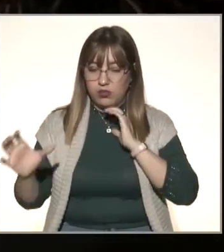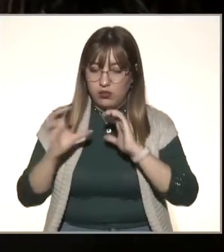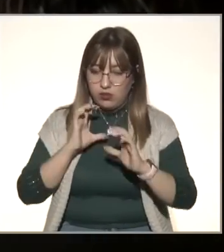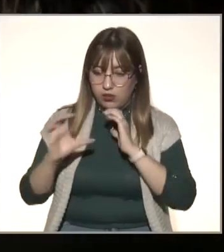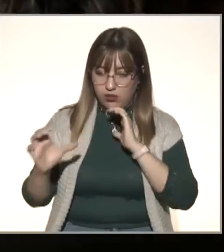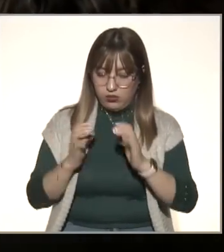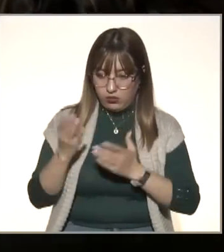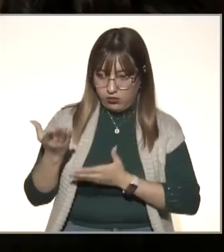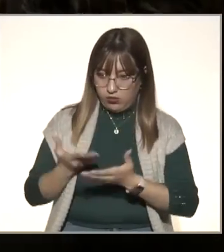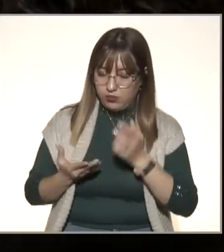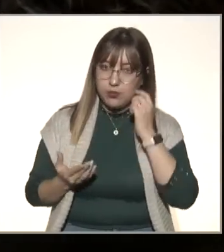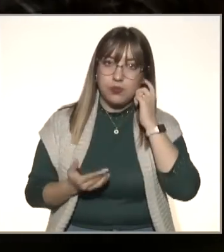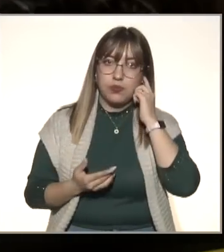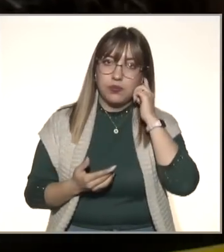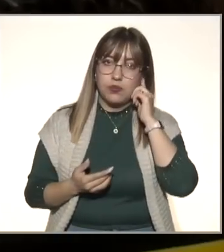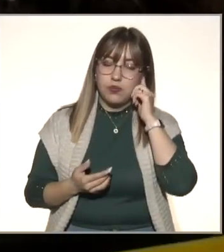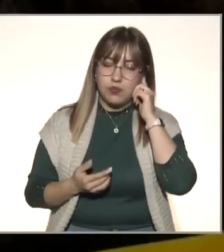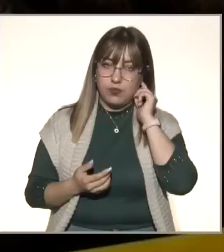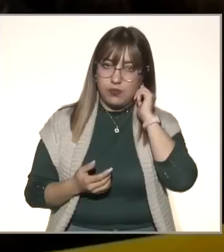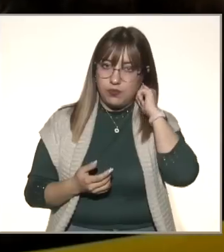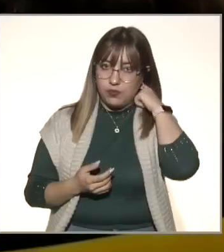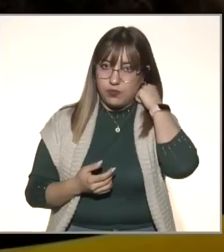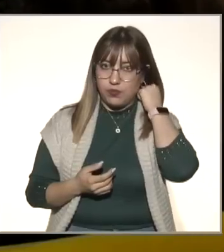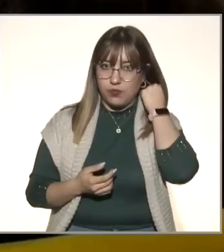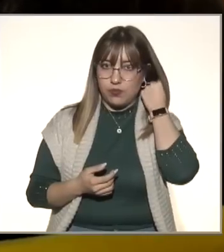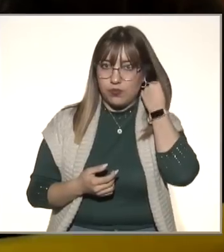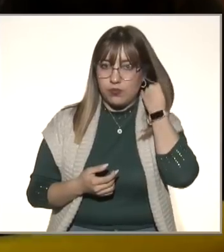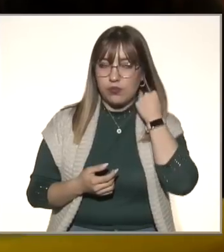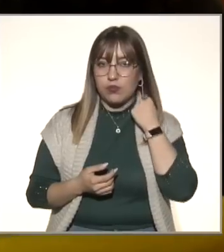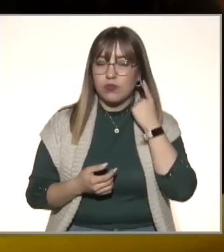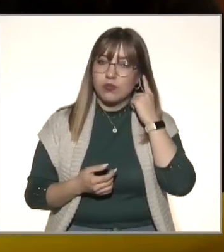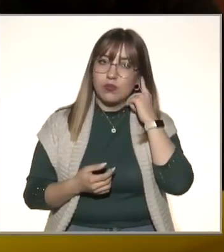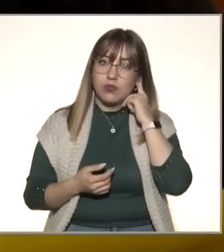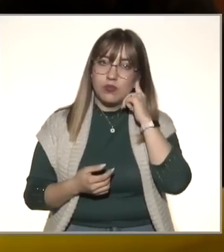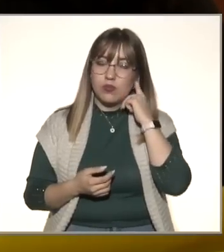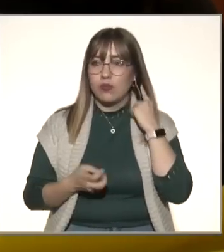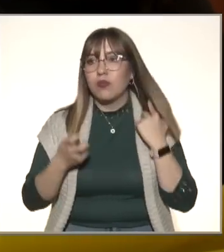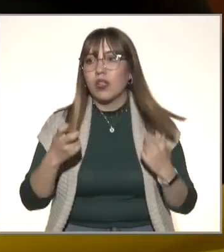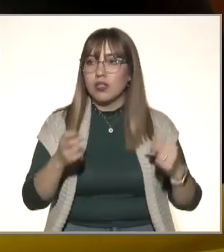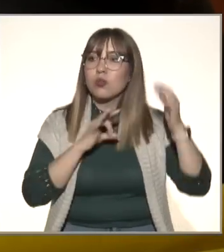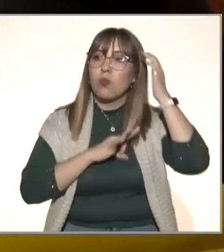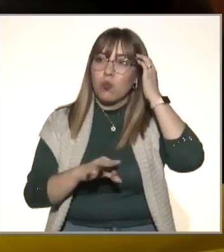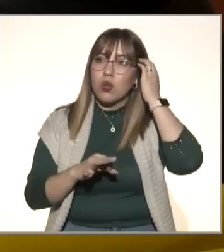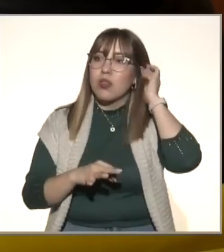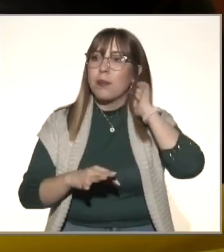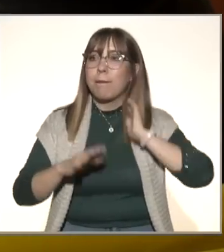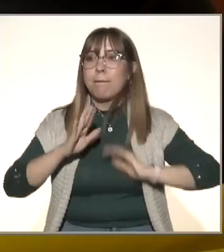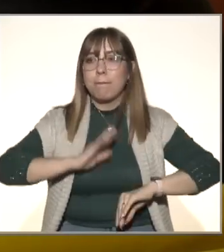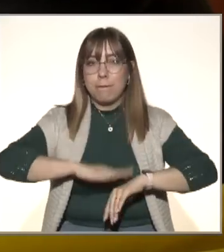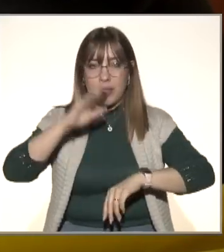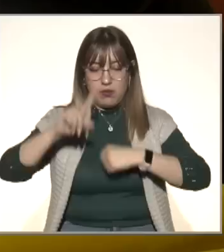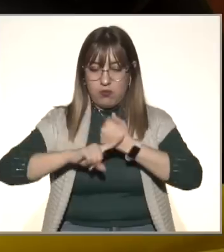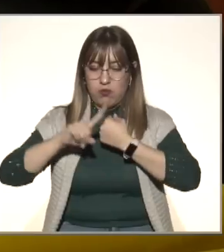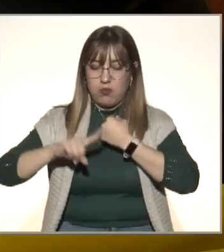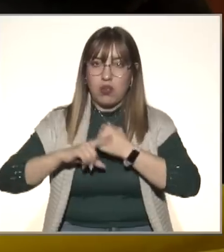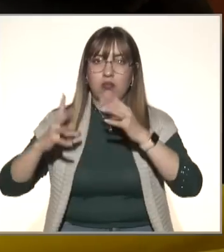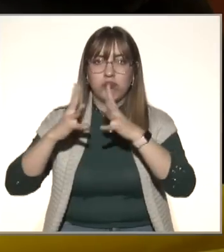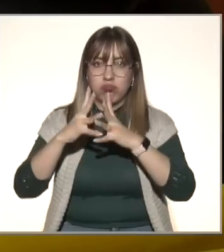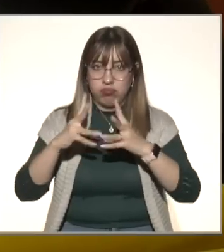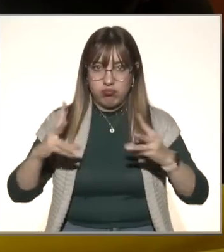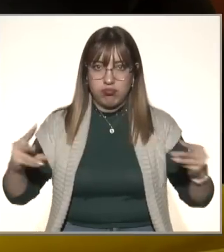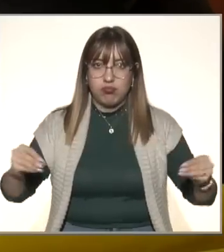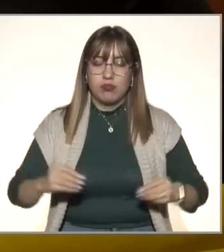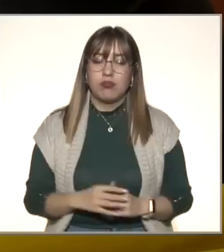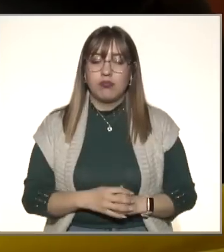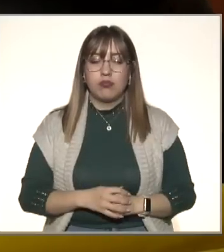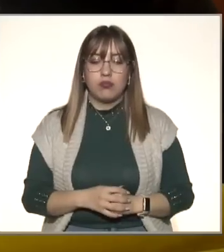oportunidad para poder resolver esto de los conflictos, ¿no? Para poder gestionarlos, porque me parece que no se llega como a una